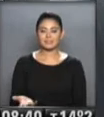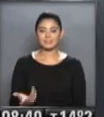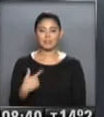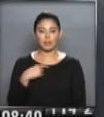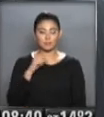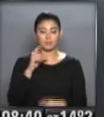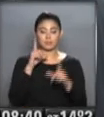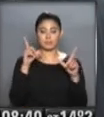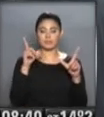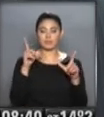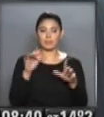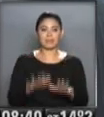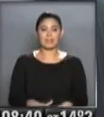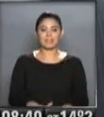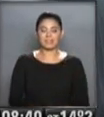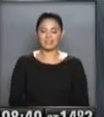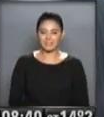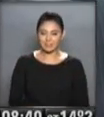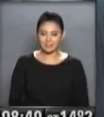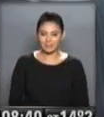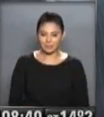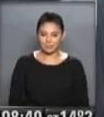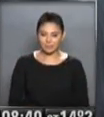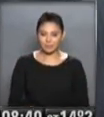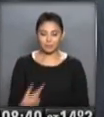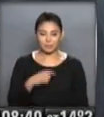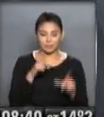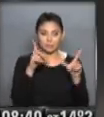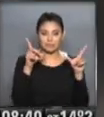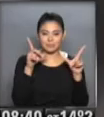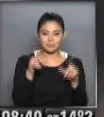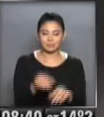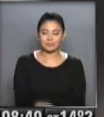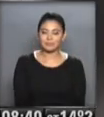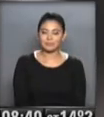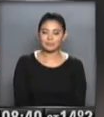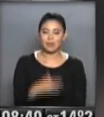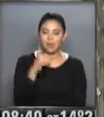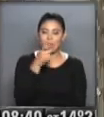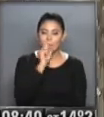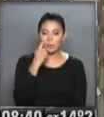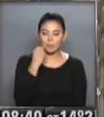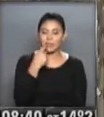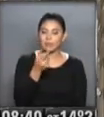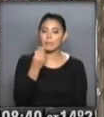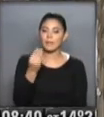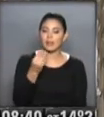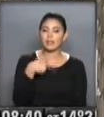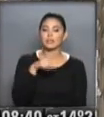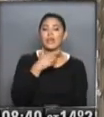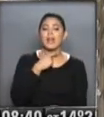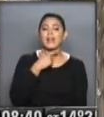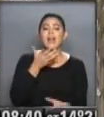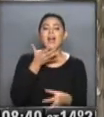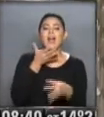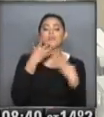me supera, es algo que nunca esperé y es algo que muy asombroso. La idea surgió para ayudar a los chicos de una escuela de